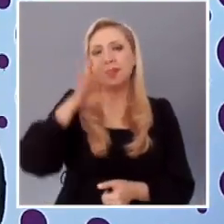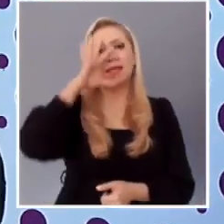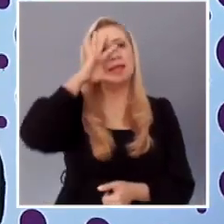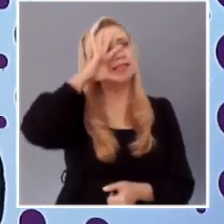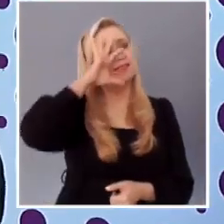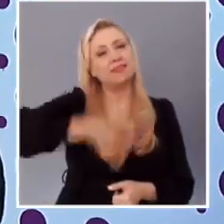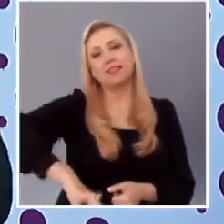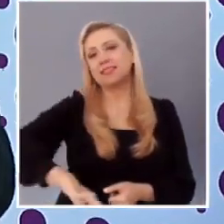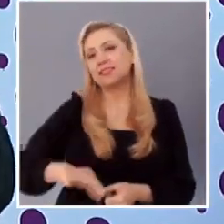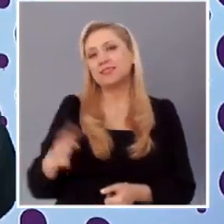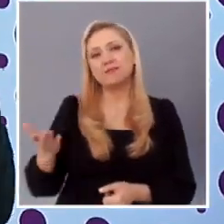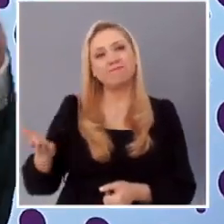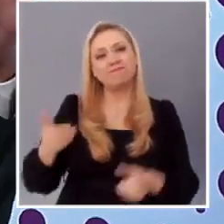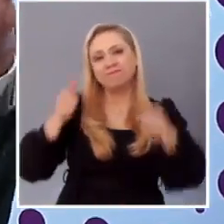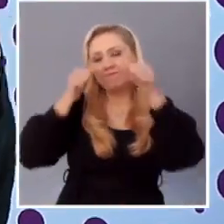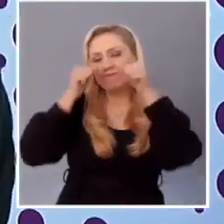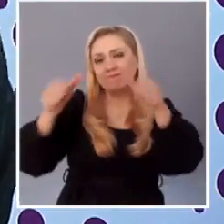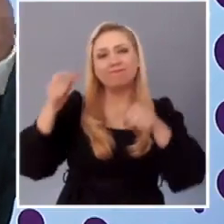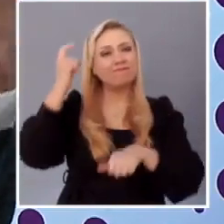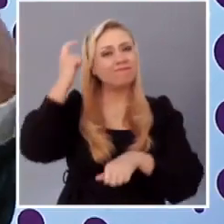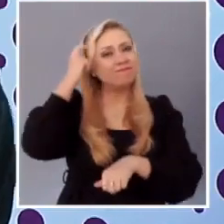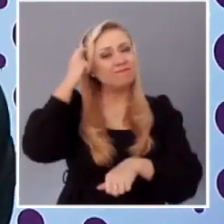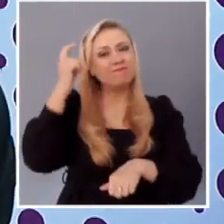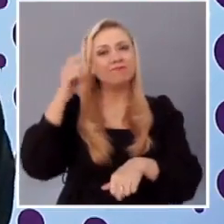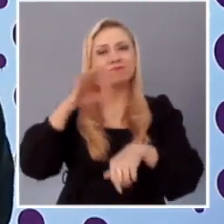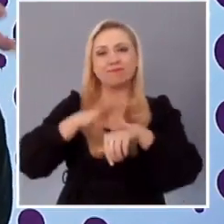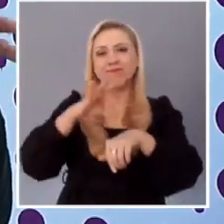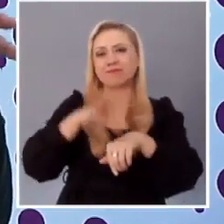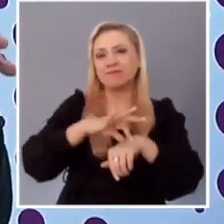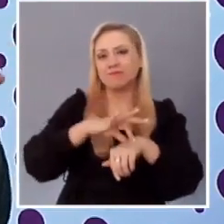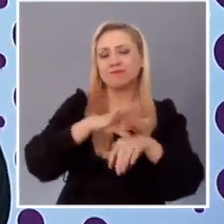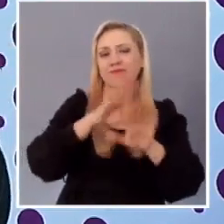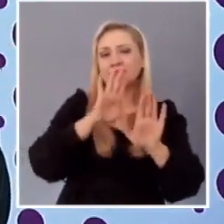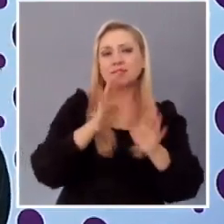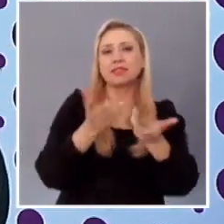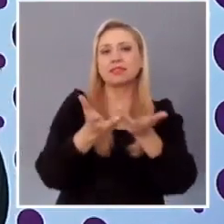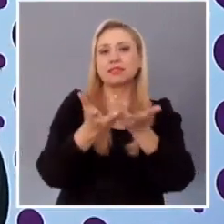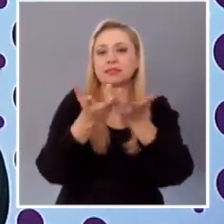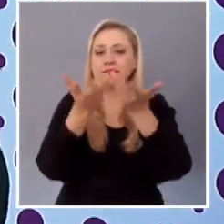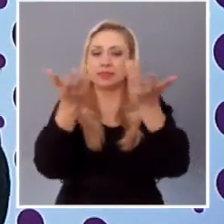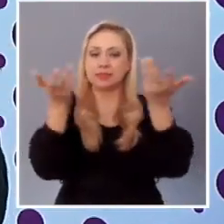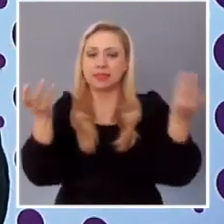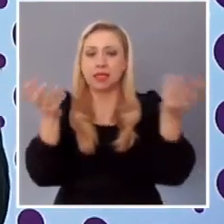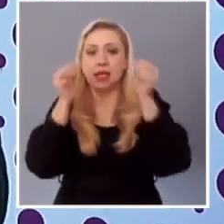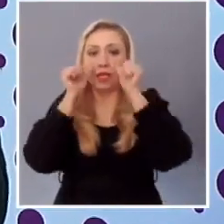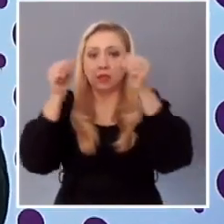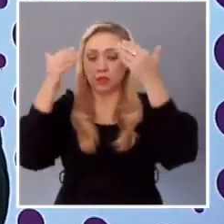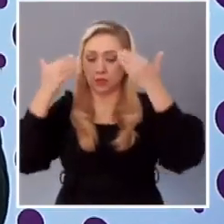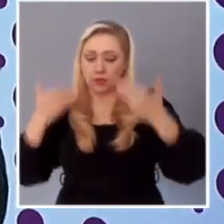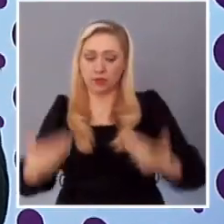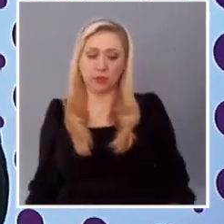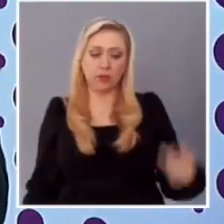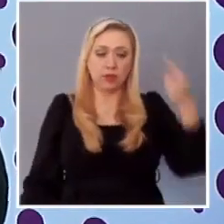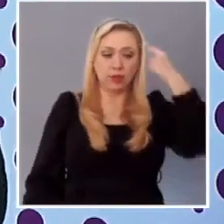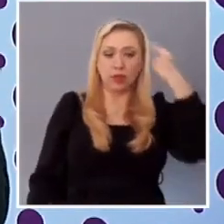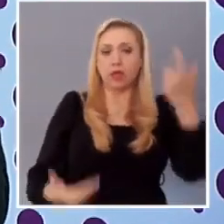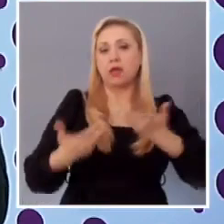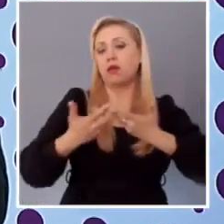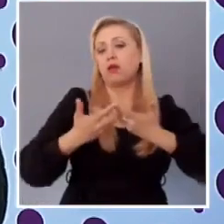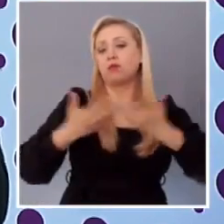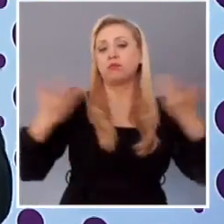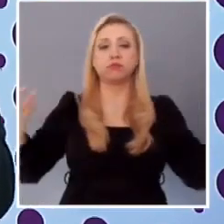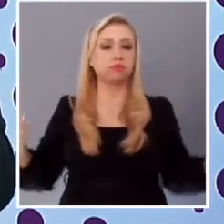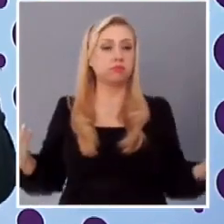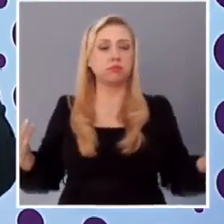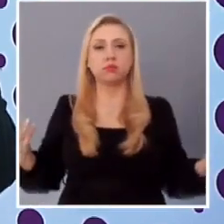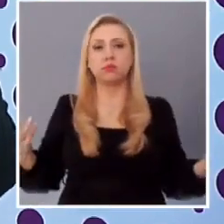atención a la salud mental es separar la atención a la salud física de la mental y poner a la atención a la salud